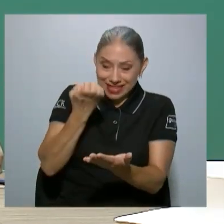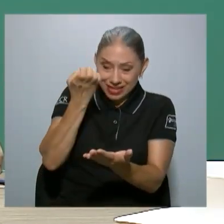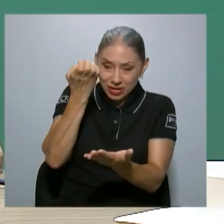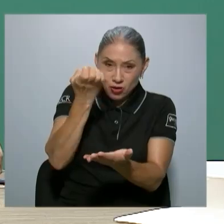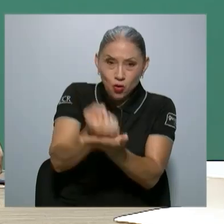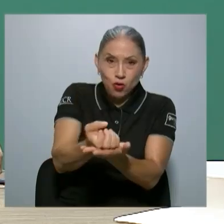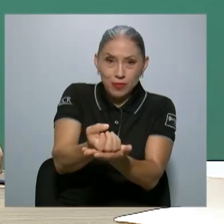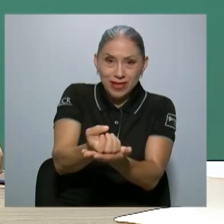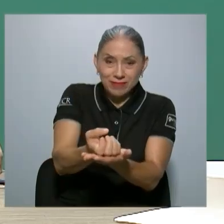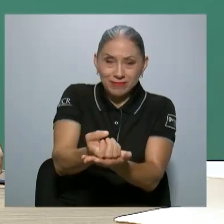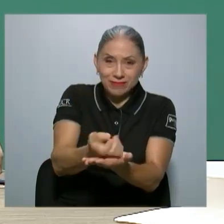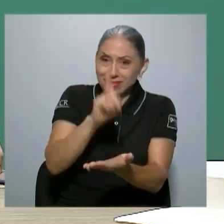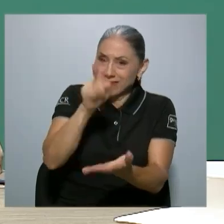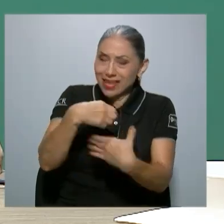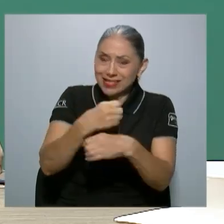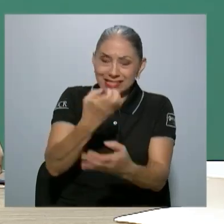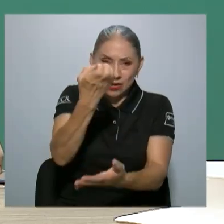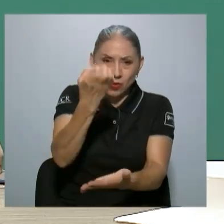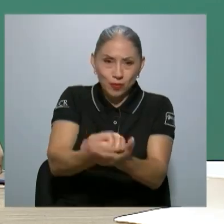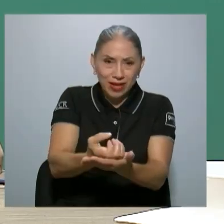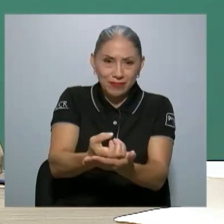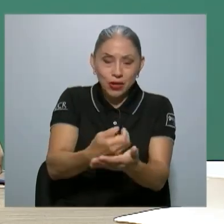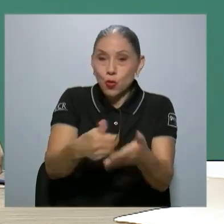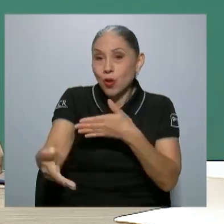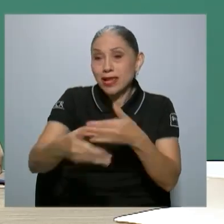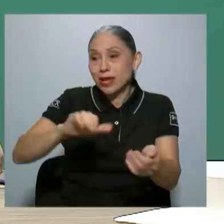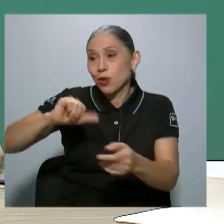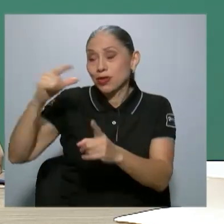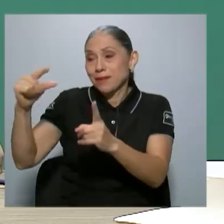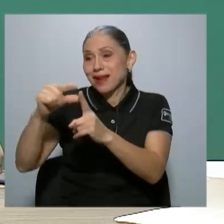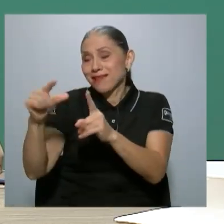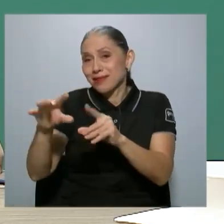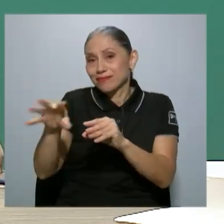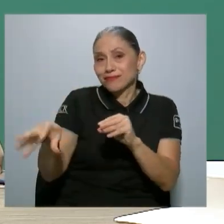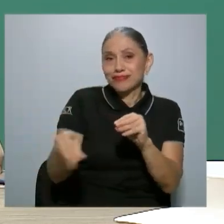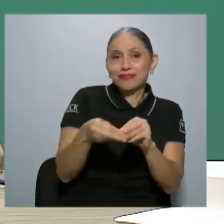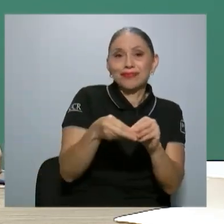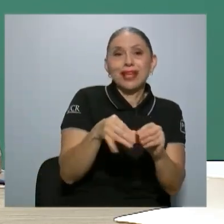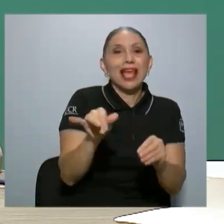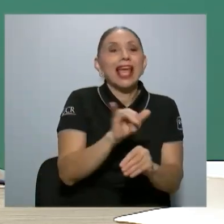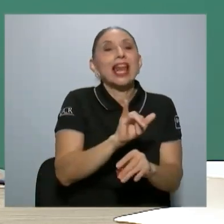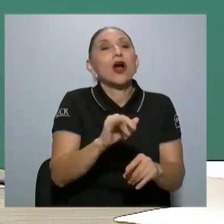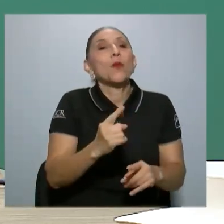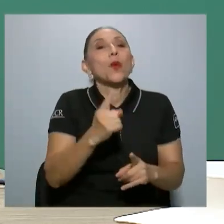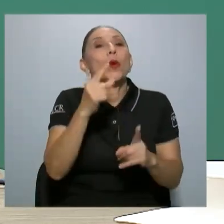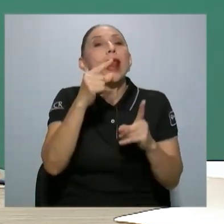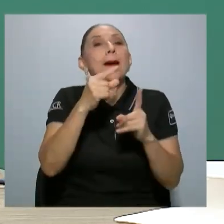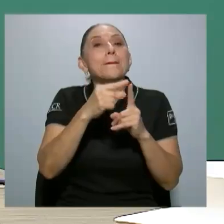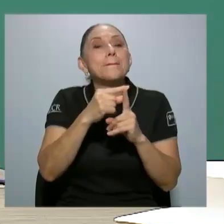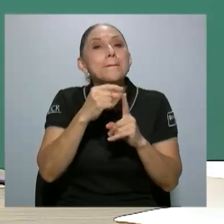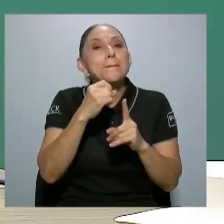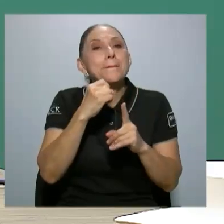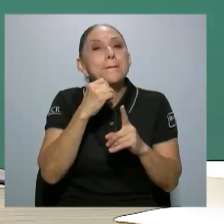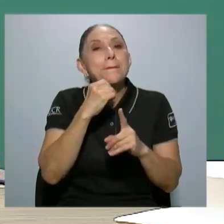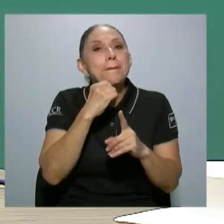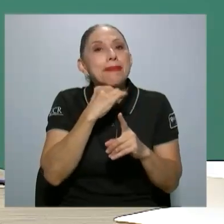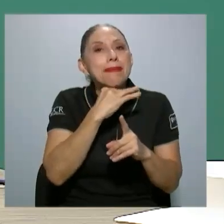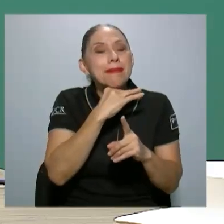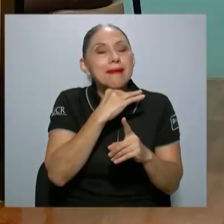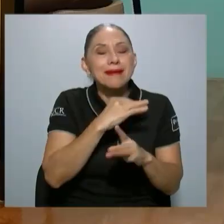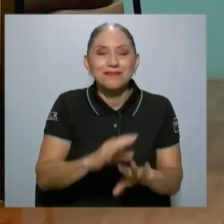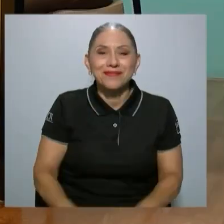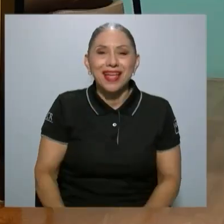lo que tenía que hacerse, y cualquier adjetivo era casi una mentada de alguna cosa. Por favor. Sí, claro, bueno,